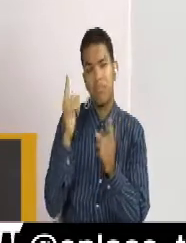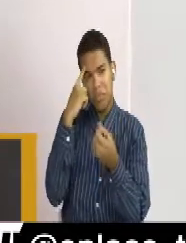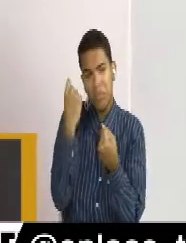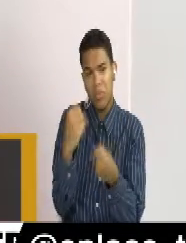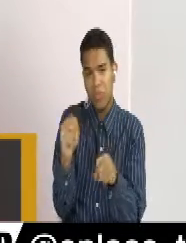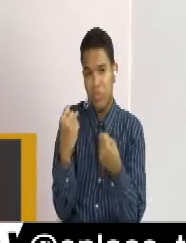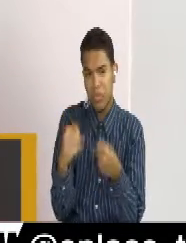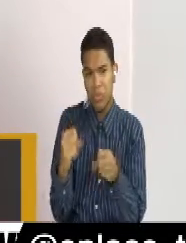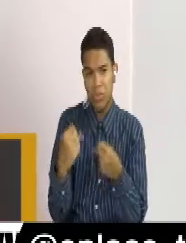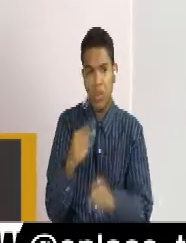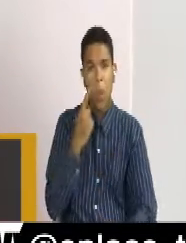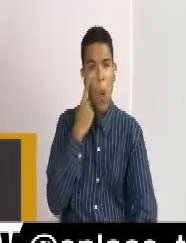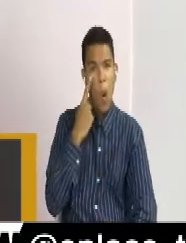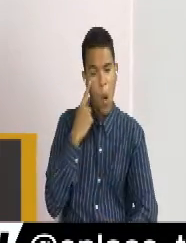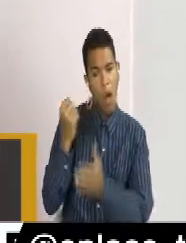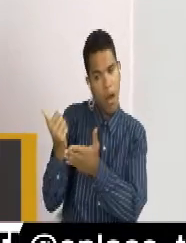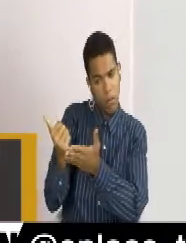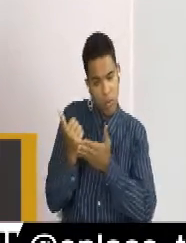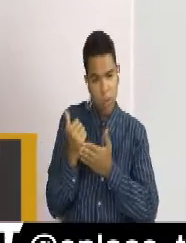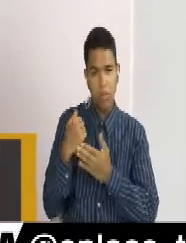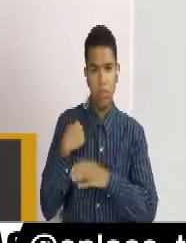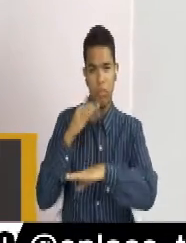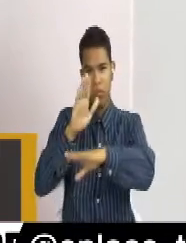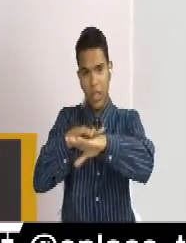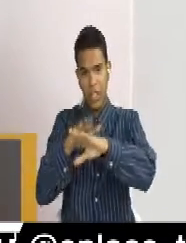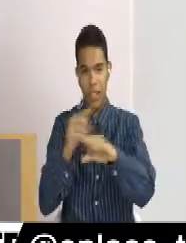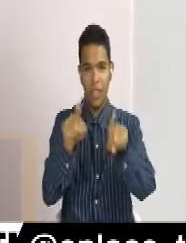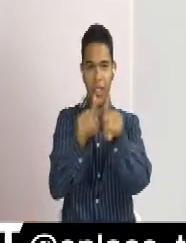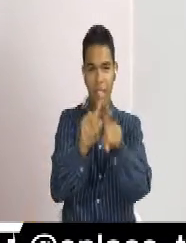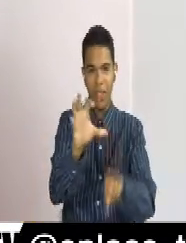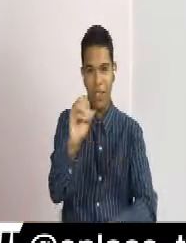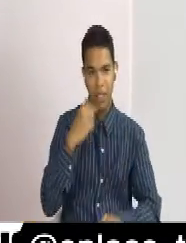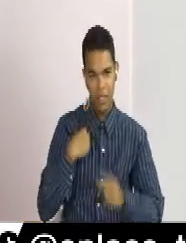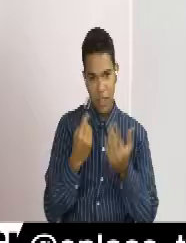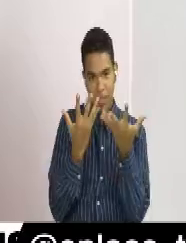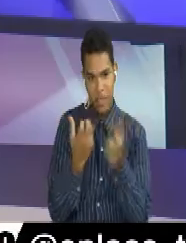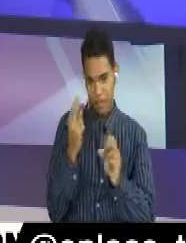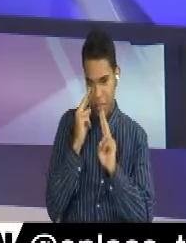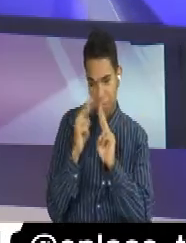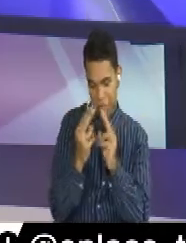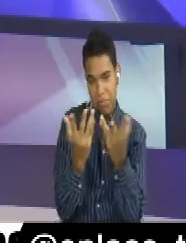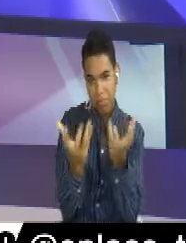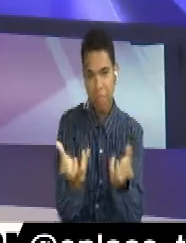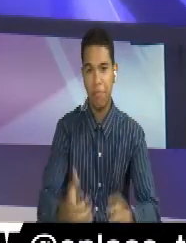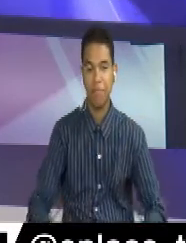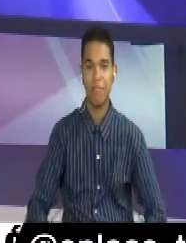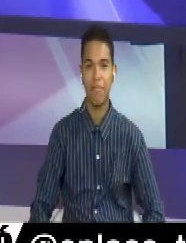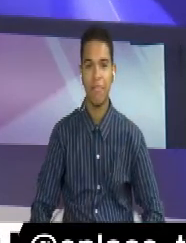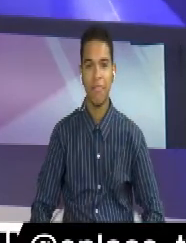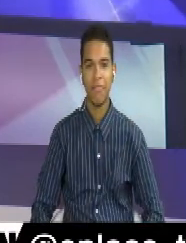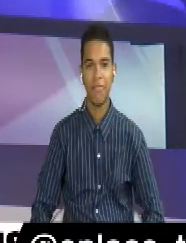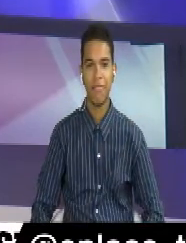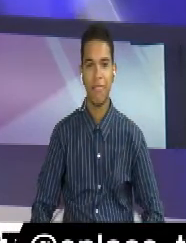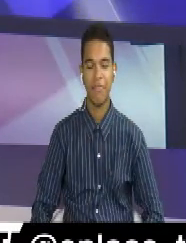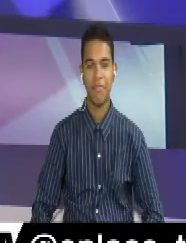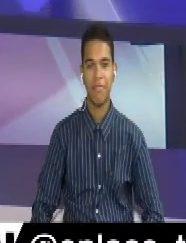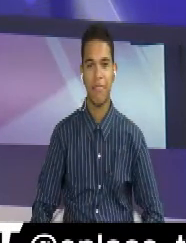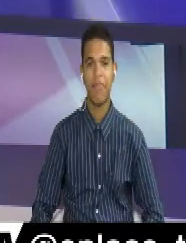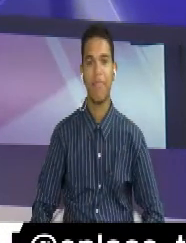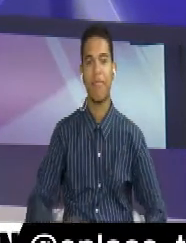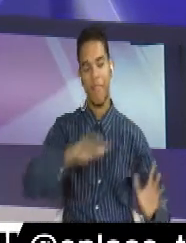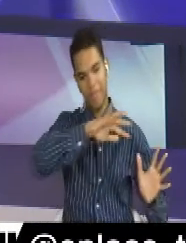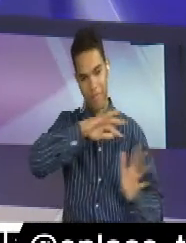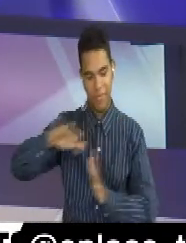puedo, pero que me ayudes, hermanito. Quiero conocerlo, hermano. Y 75 familias